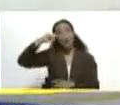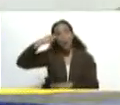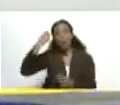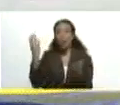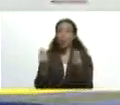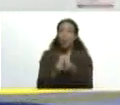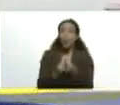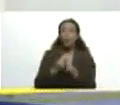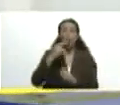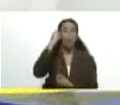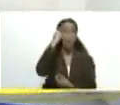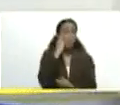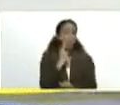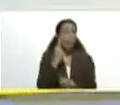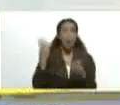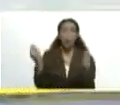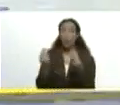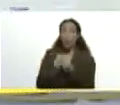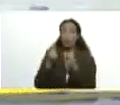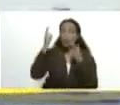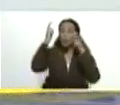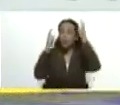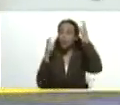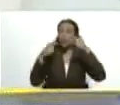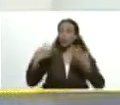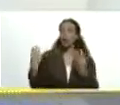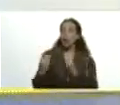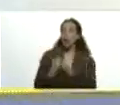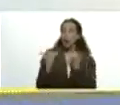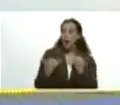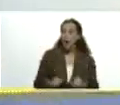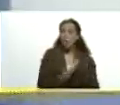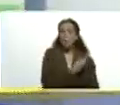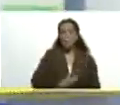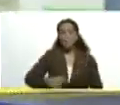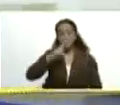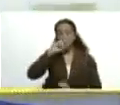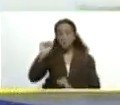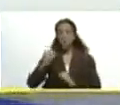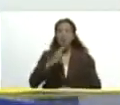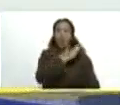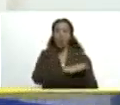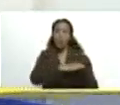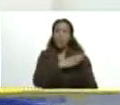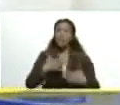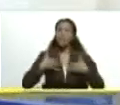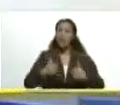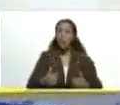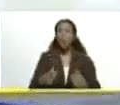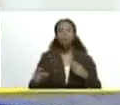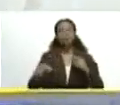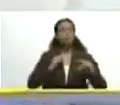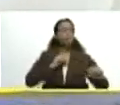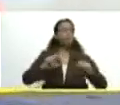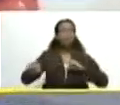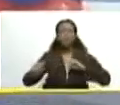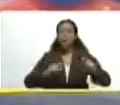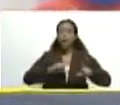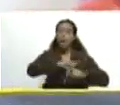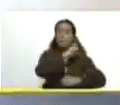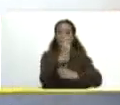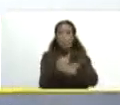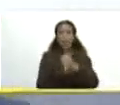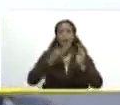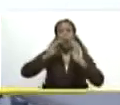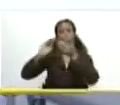Bolívar, junto a Chávez y junto a Nicolás Maduro. Presidente, aquí los comités de salud son muy activos, aquí el poder popular